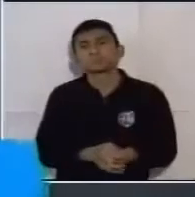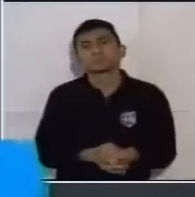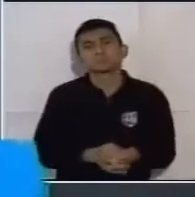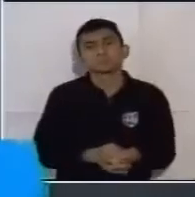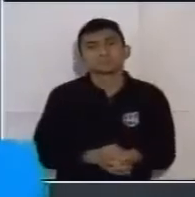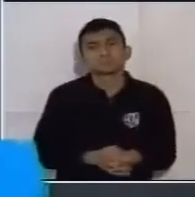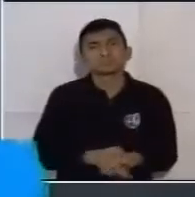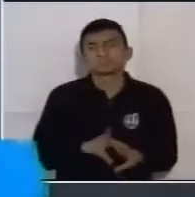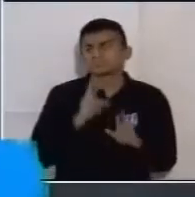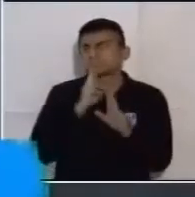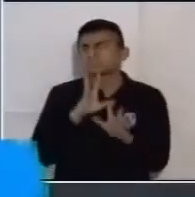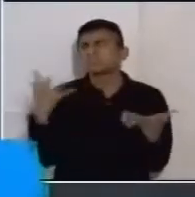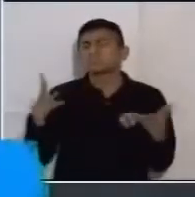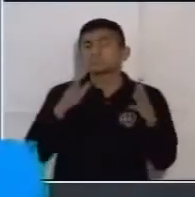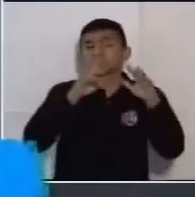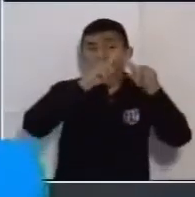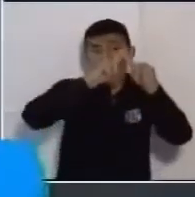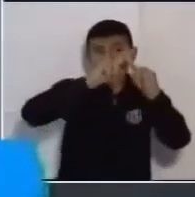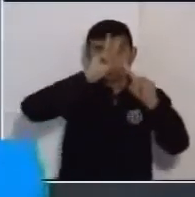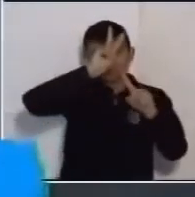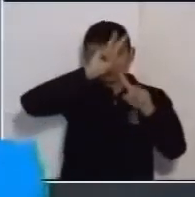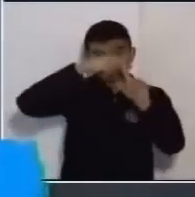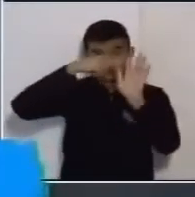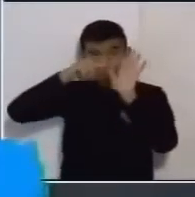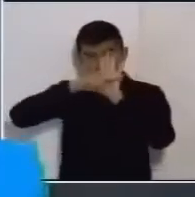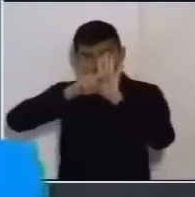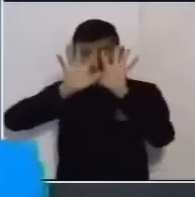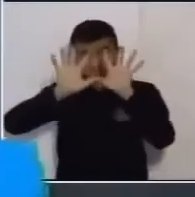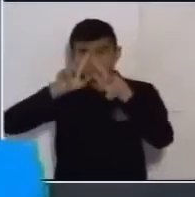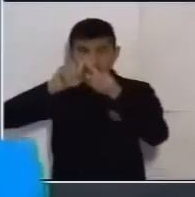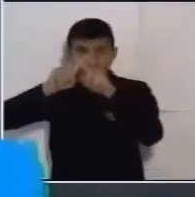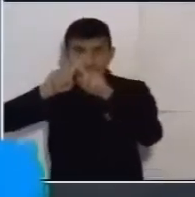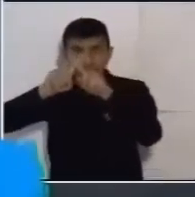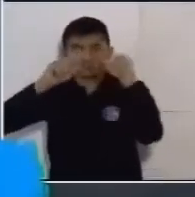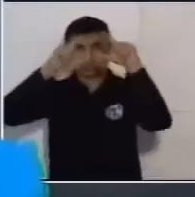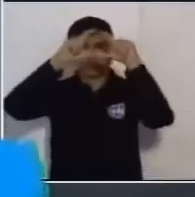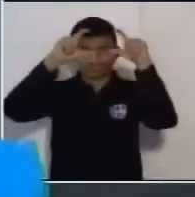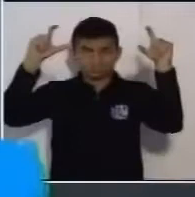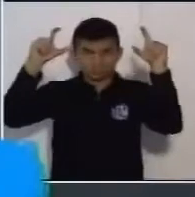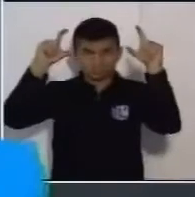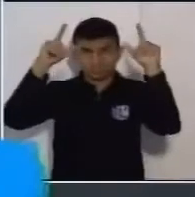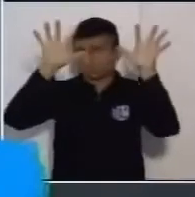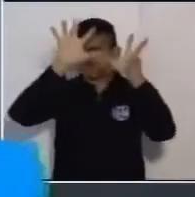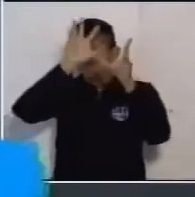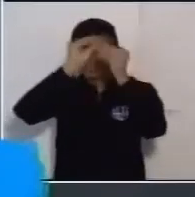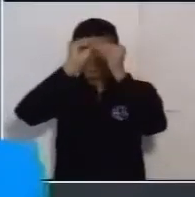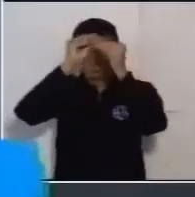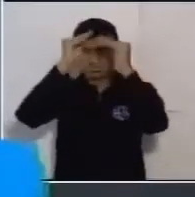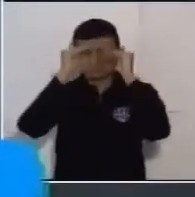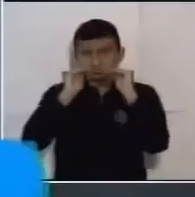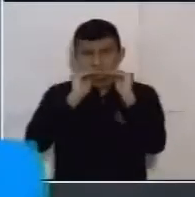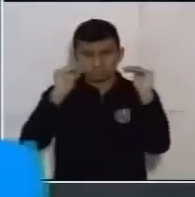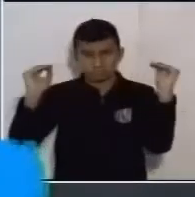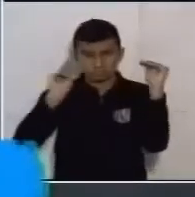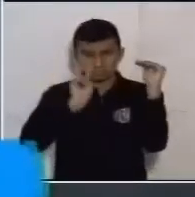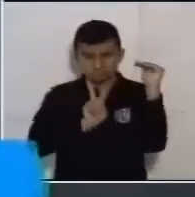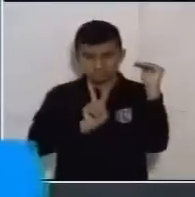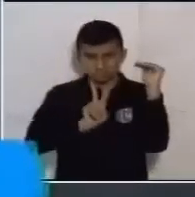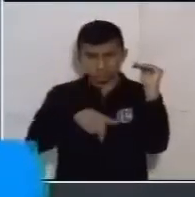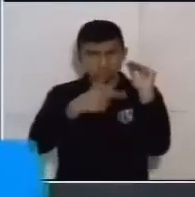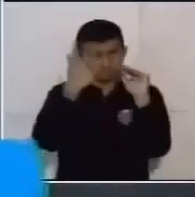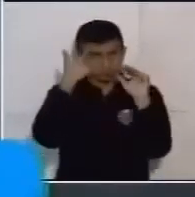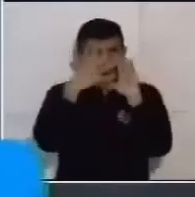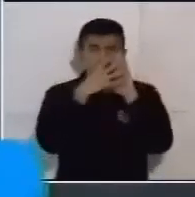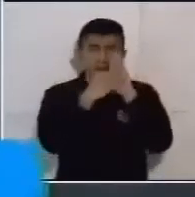Me queda entonces X cuadrado menos 10X en el numerador y todo dividido 2. Colóquenlo